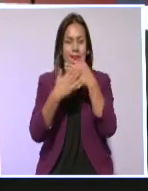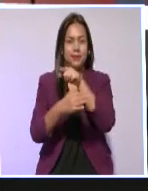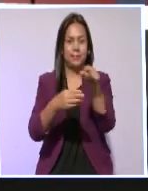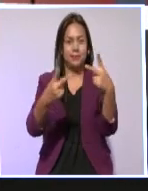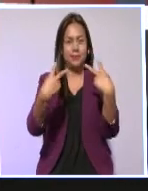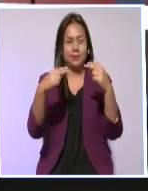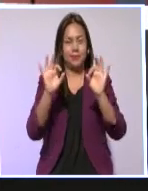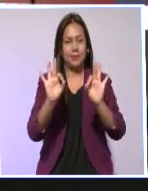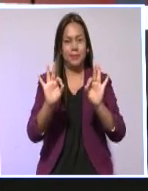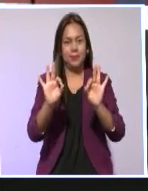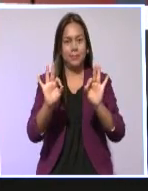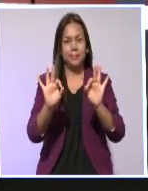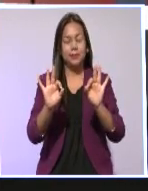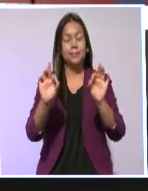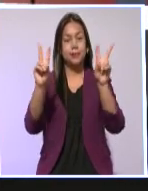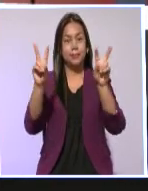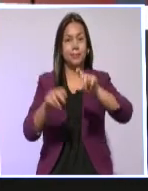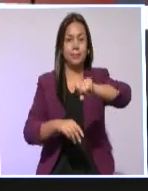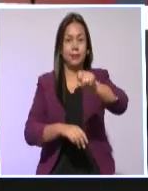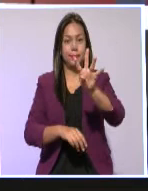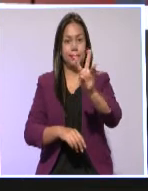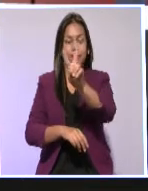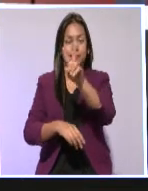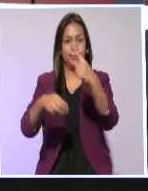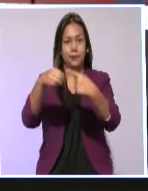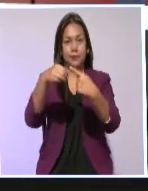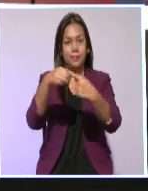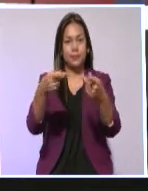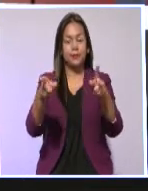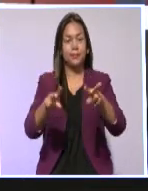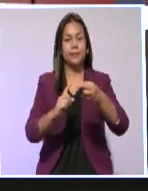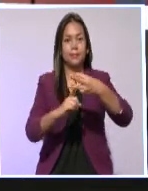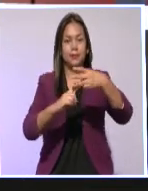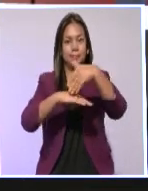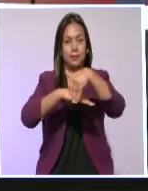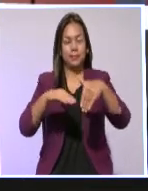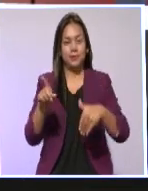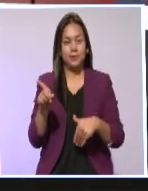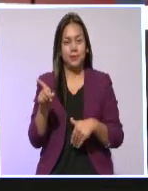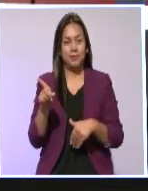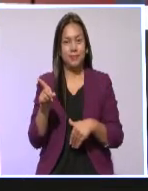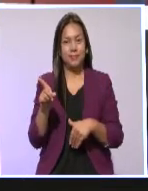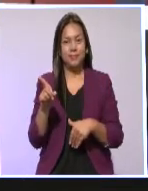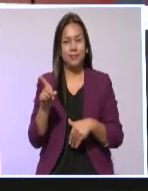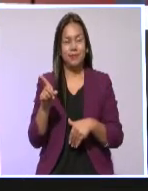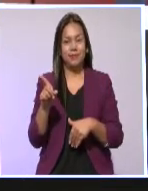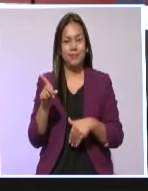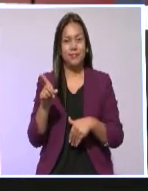Gracias a quienes nos sintonizan a través de Canal 42 en Quito y en nuestro sitio web